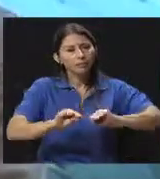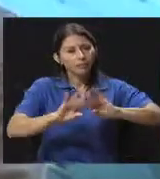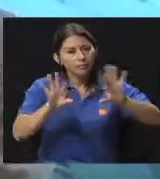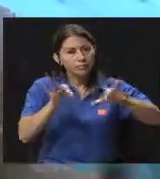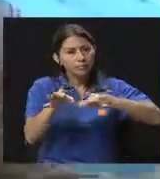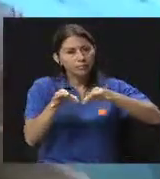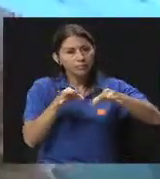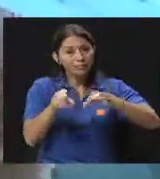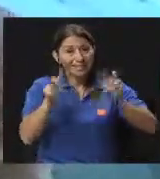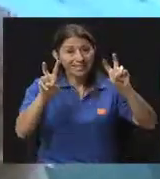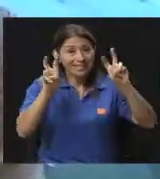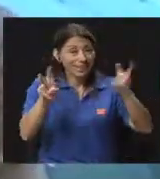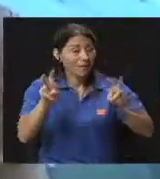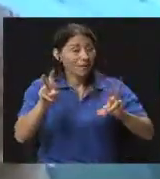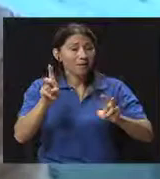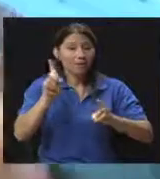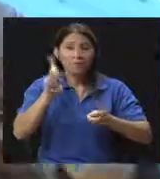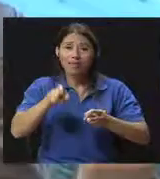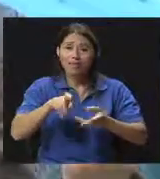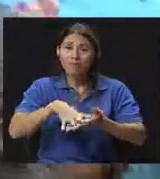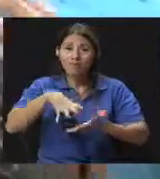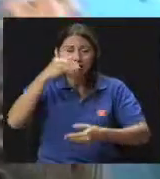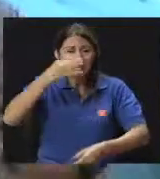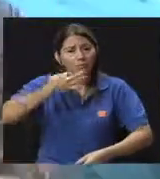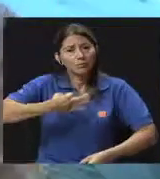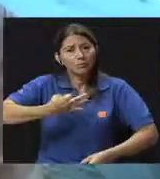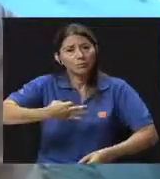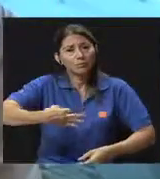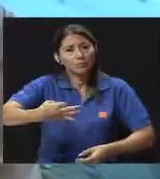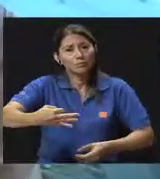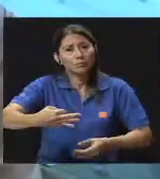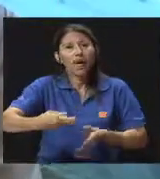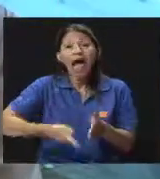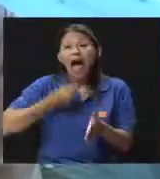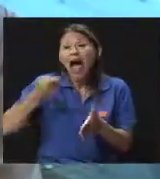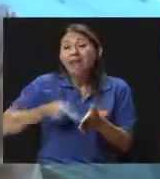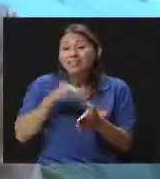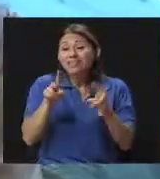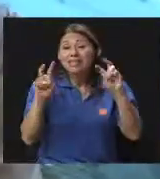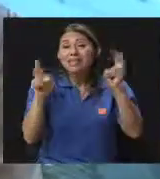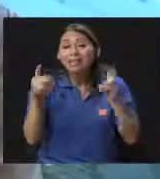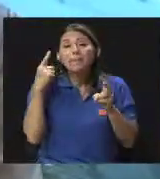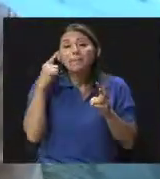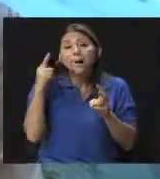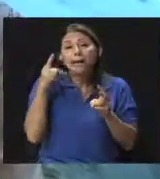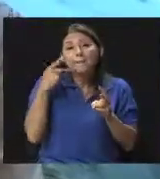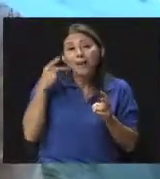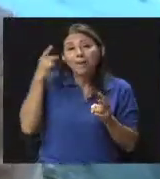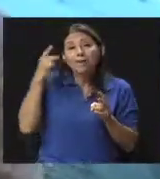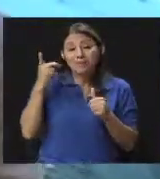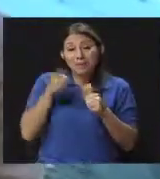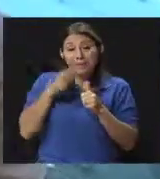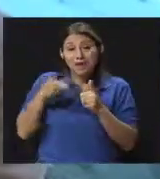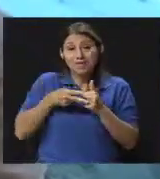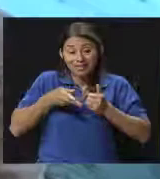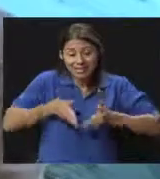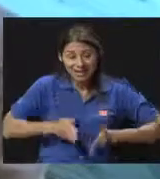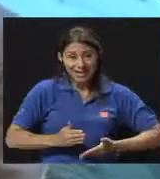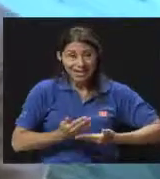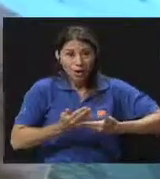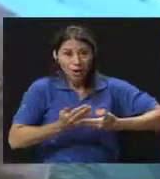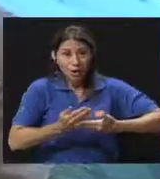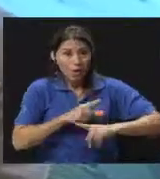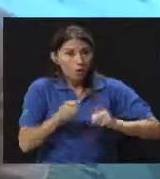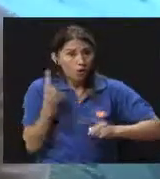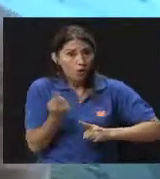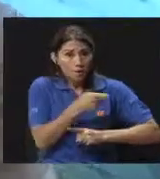de aprendizaje diario, que aunque sea a veces un tema para padres primerizos, no necesariamente tienen que ser los padres primerizos los que tengan